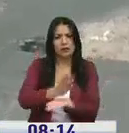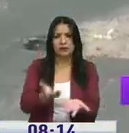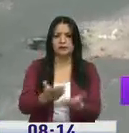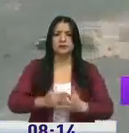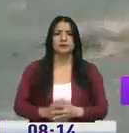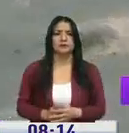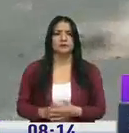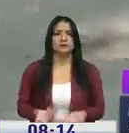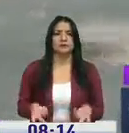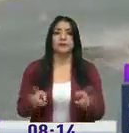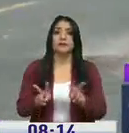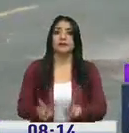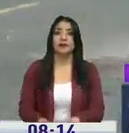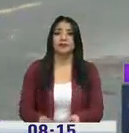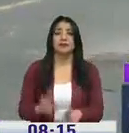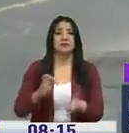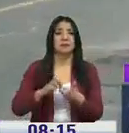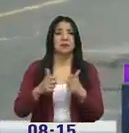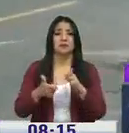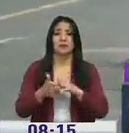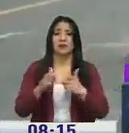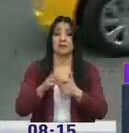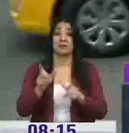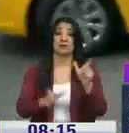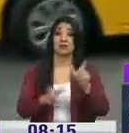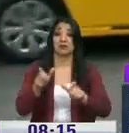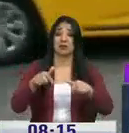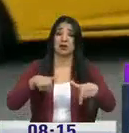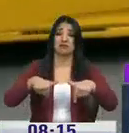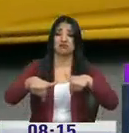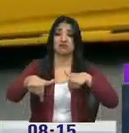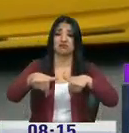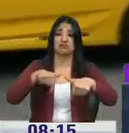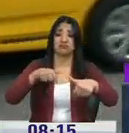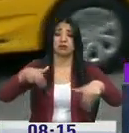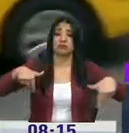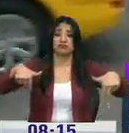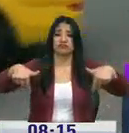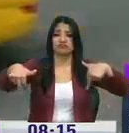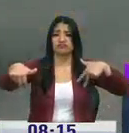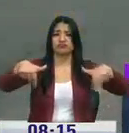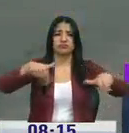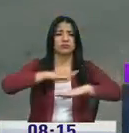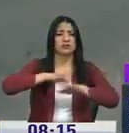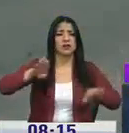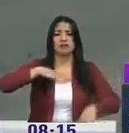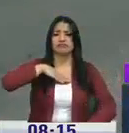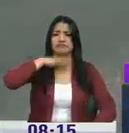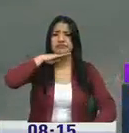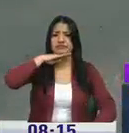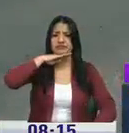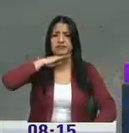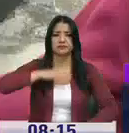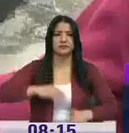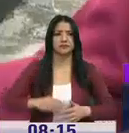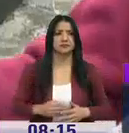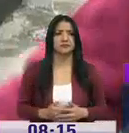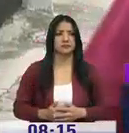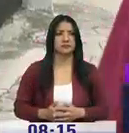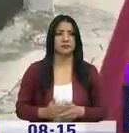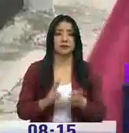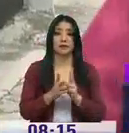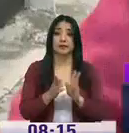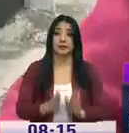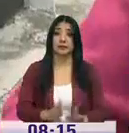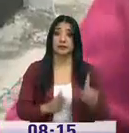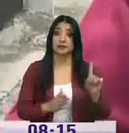han producido algunos accidentes peatones y conductores están cansados de sobrellevar las molestias que producen este tipo de inconvenientes en los vecinos de aquí